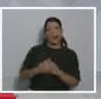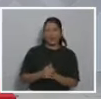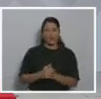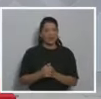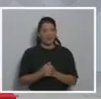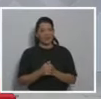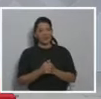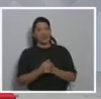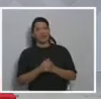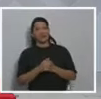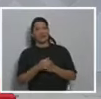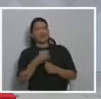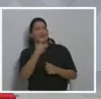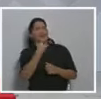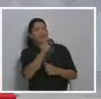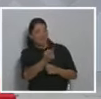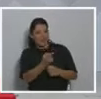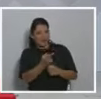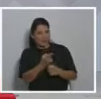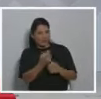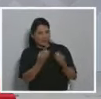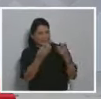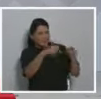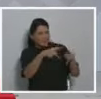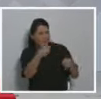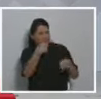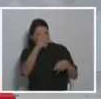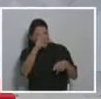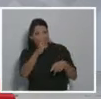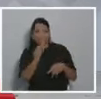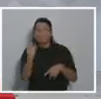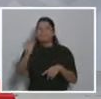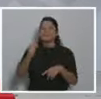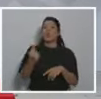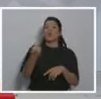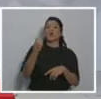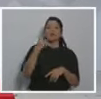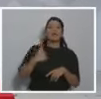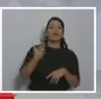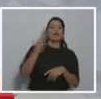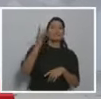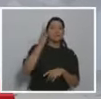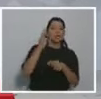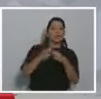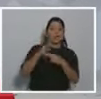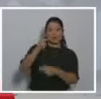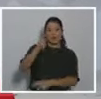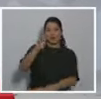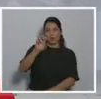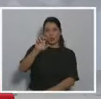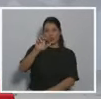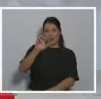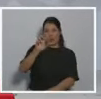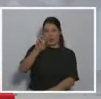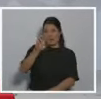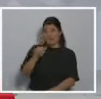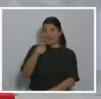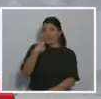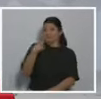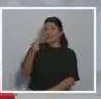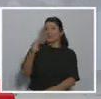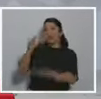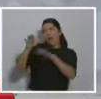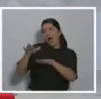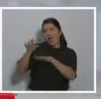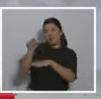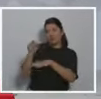acuerda, le mandaron tantos. Le mandaron saludos a una señora que se llama Noemi. Doña Noemi. Que sos el